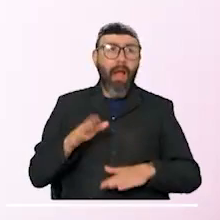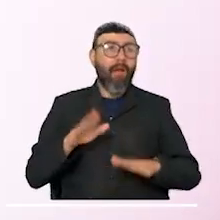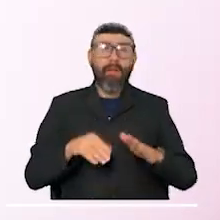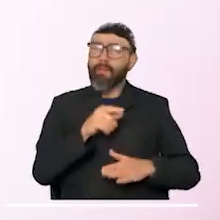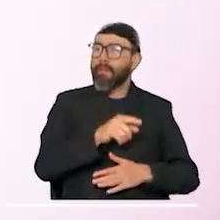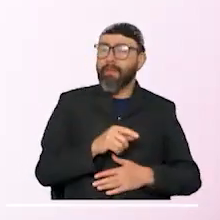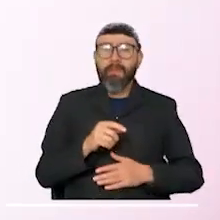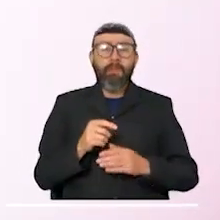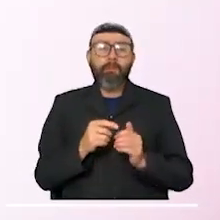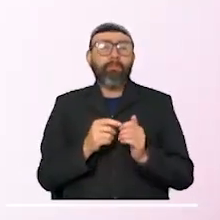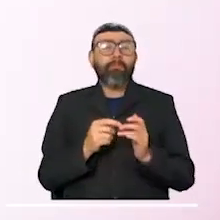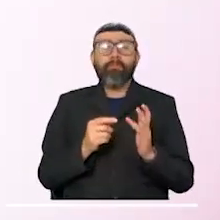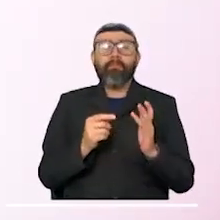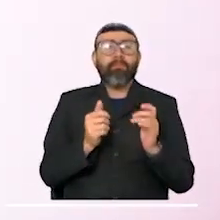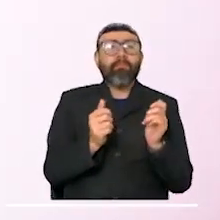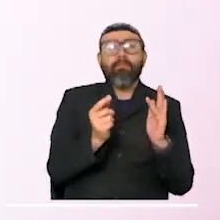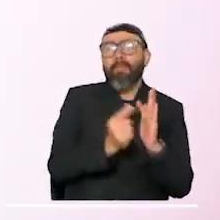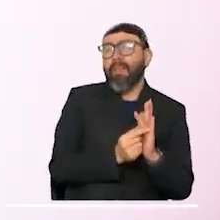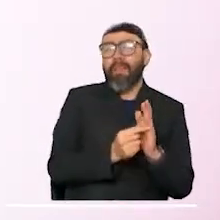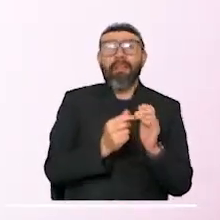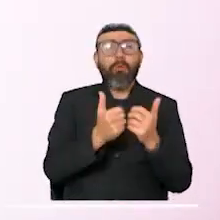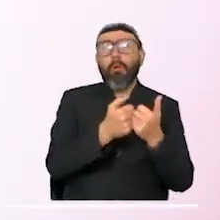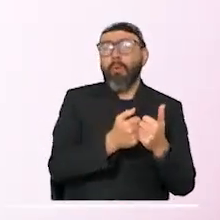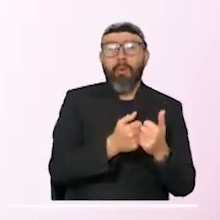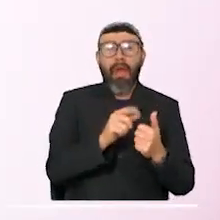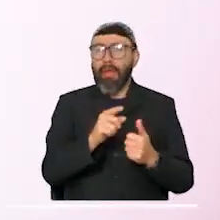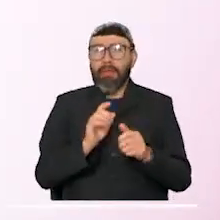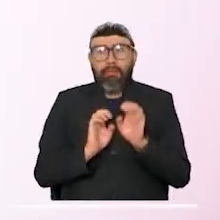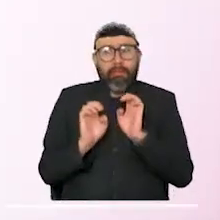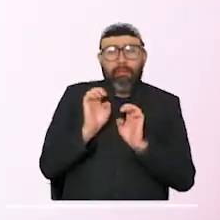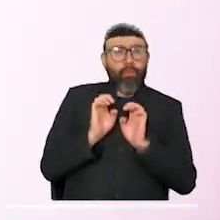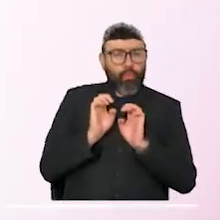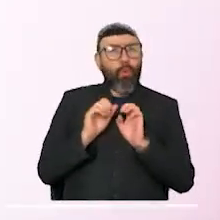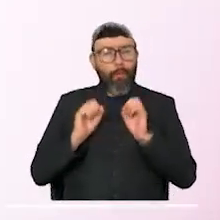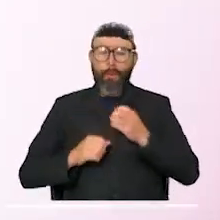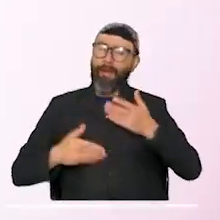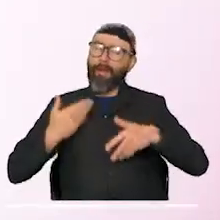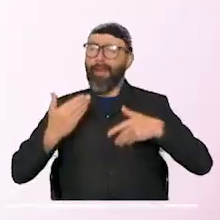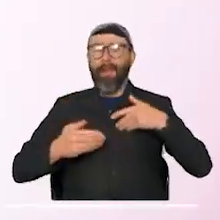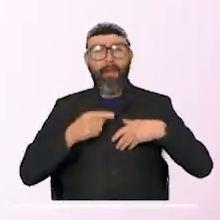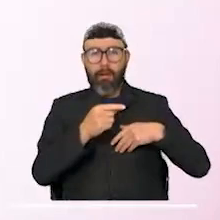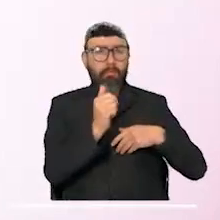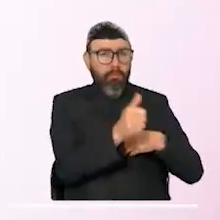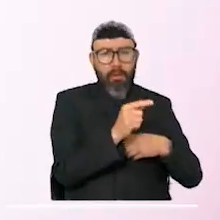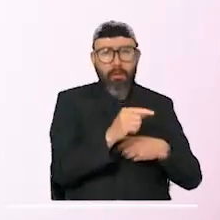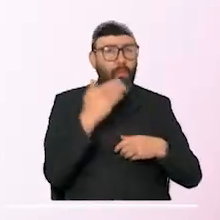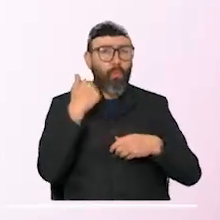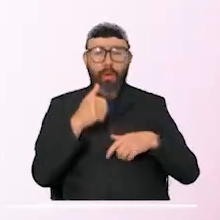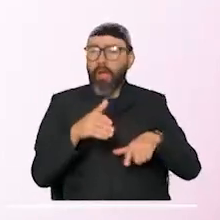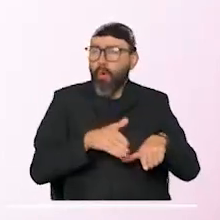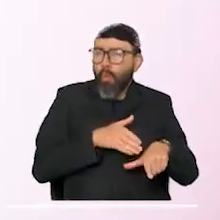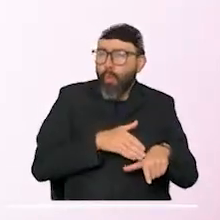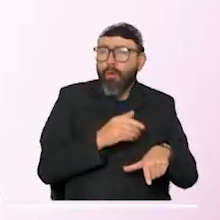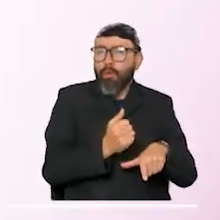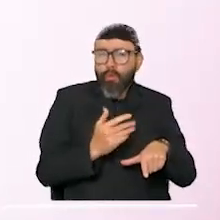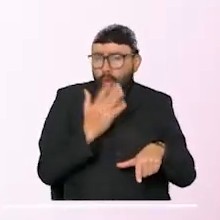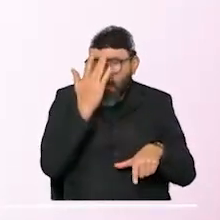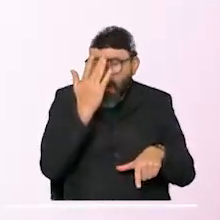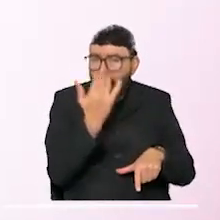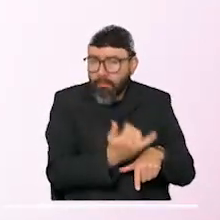relación en pareja y una de las cosas que es muy importante dentro de la comunicación que les decía Y de esa Y de esa parte urinaria